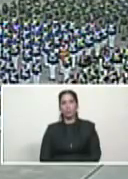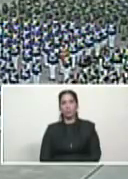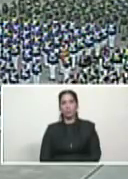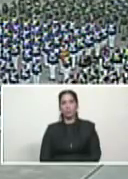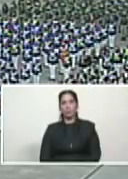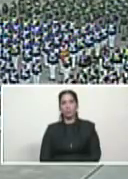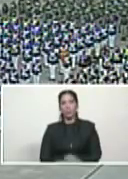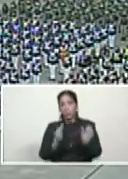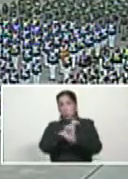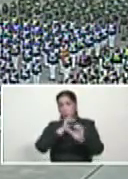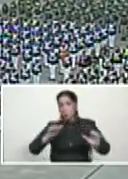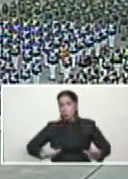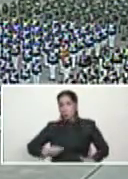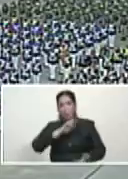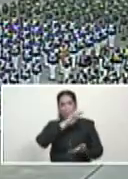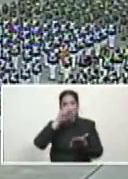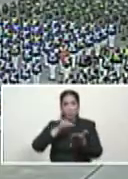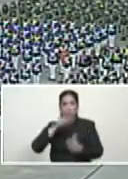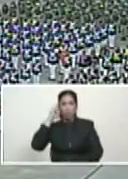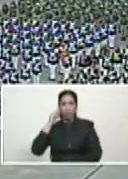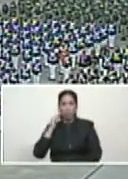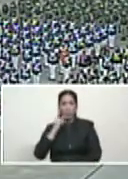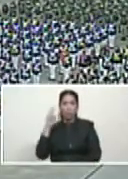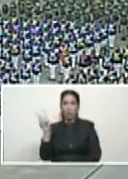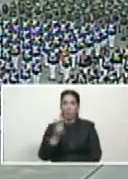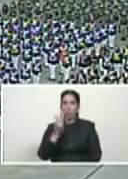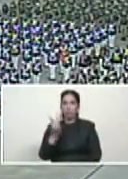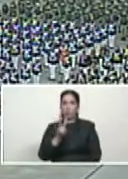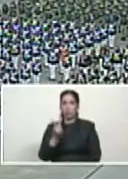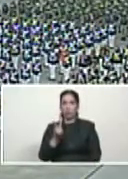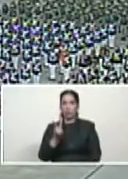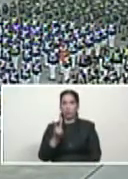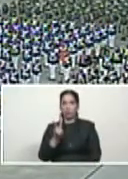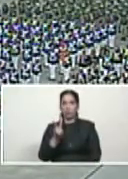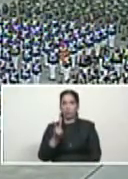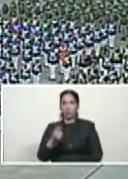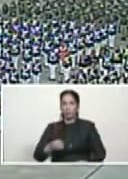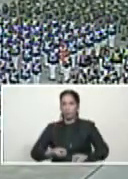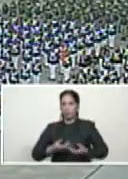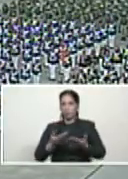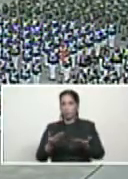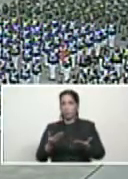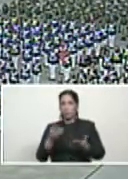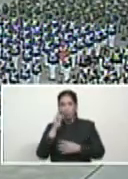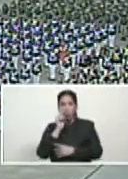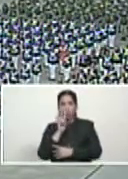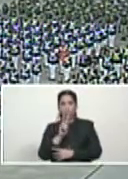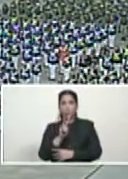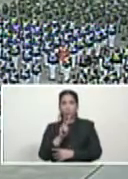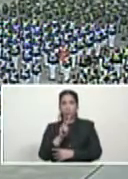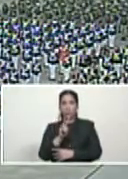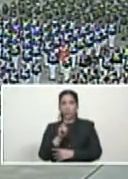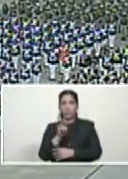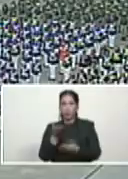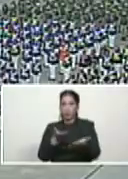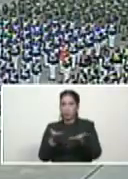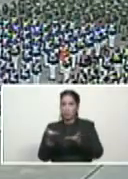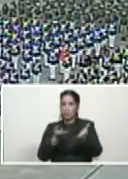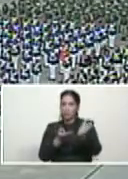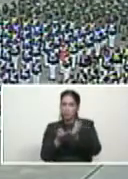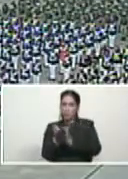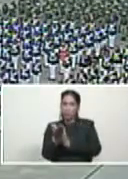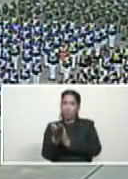Fuerza Armada Nacional Bolivariana es Venezuela. En su vocación, deber, servicio, lealtad y